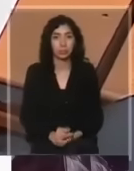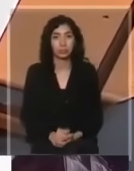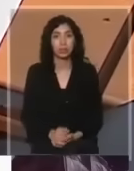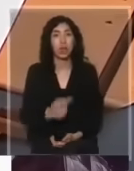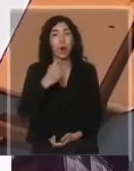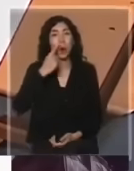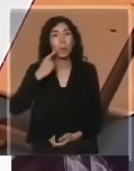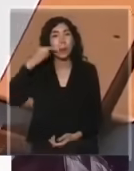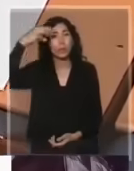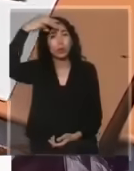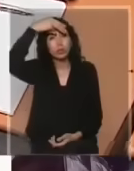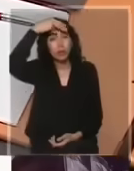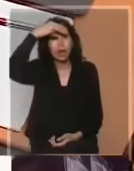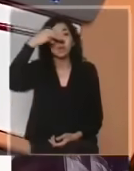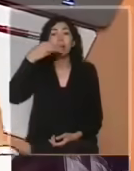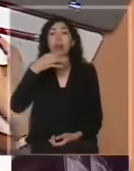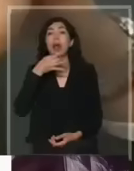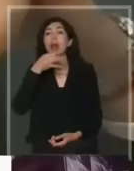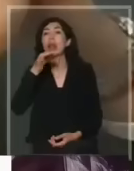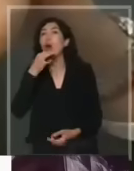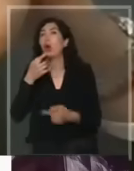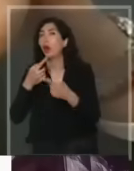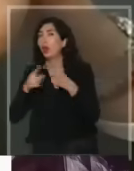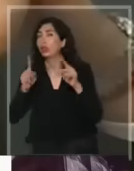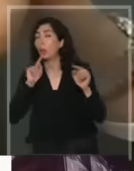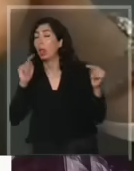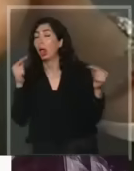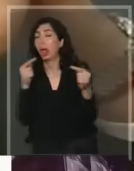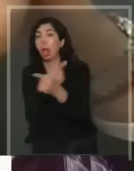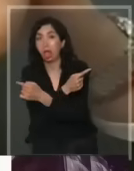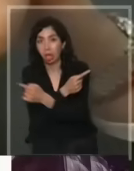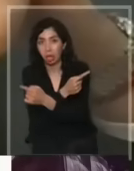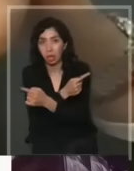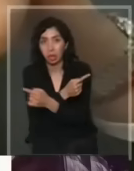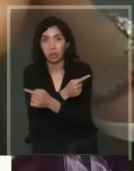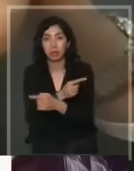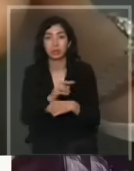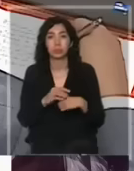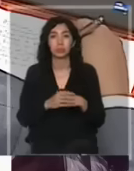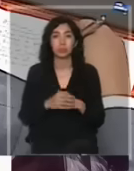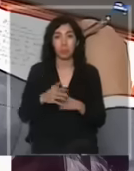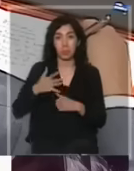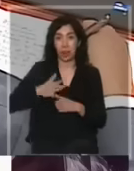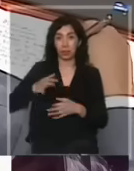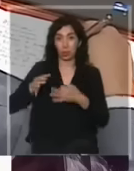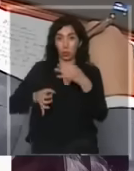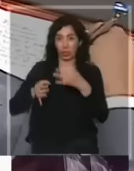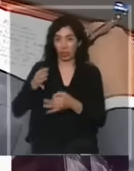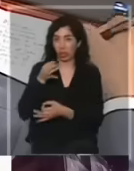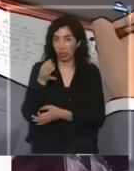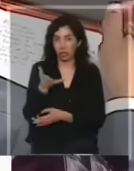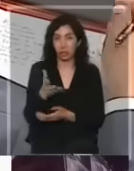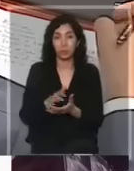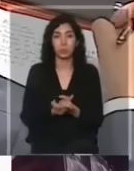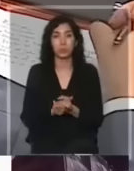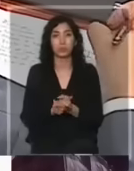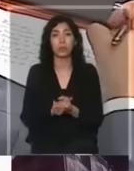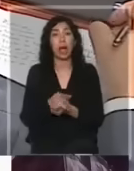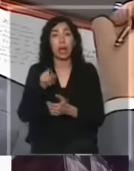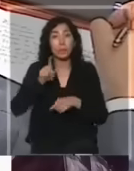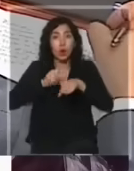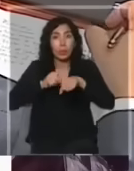Monsalve tendría otra versión de lo ocurrido ese día, según se expuso en la audiencia de este martes. Se dan, en ese momento se quedan